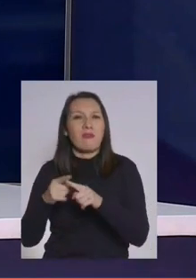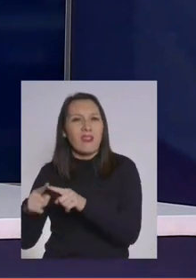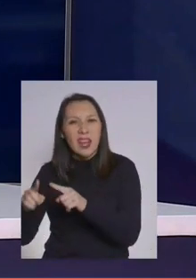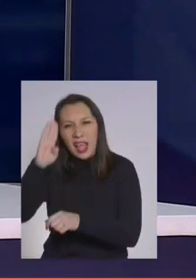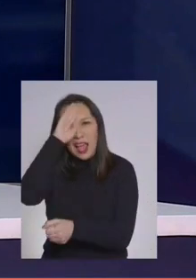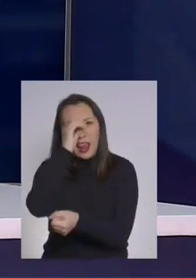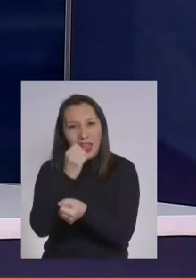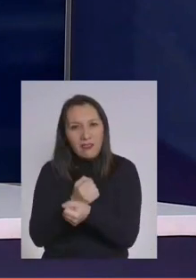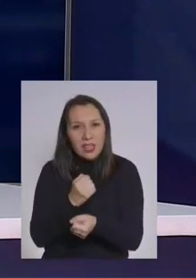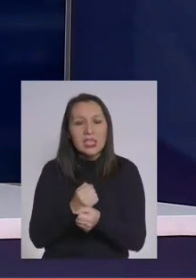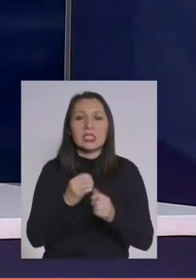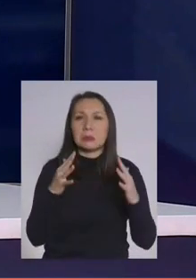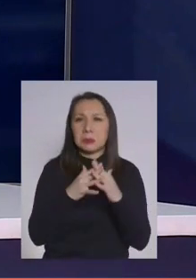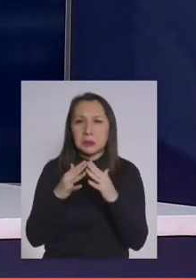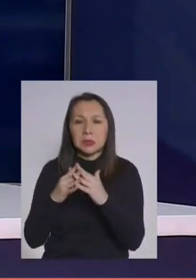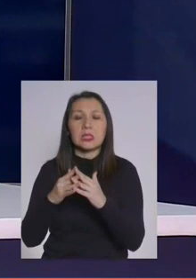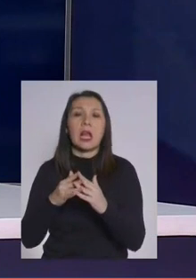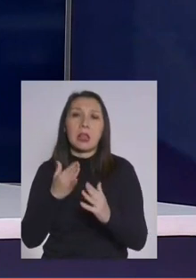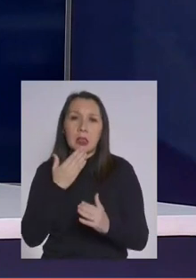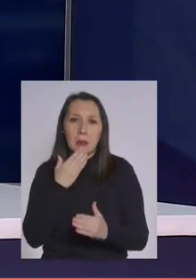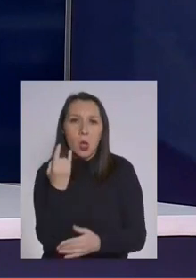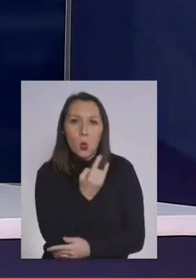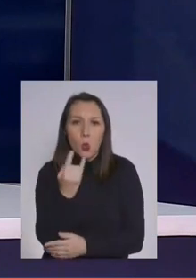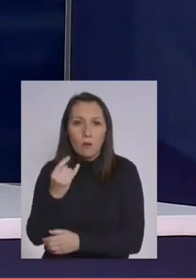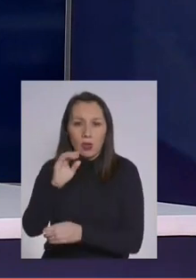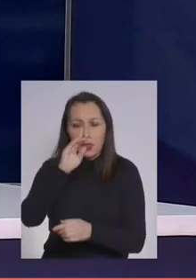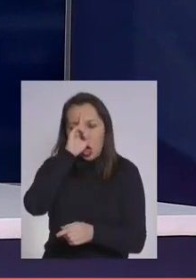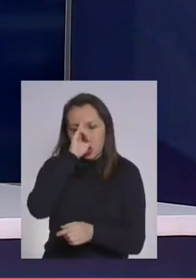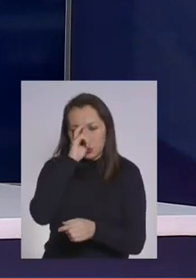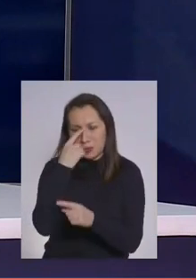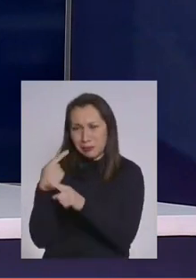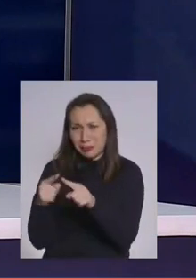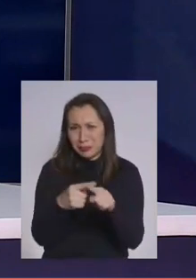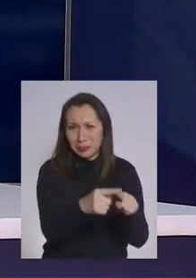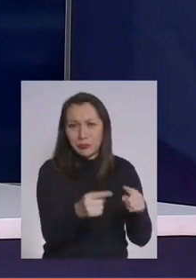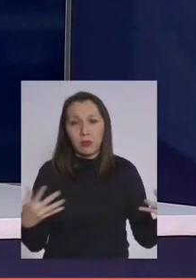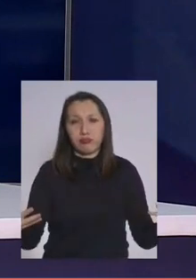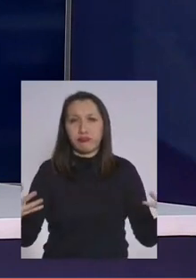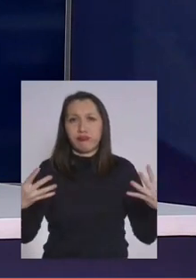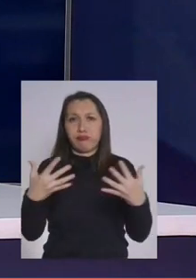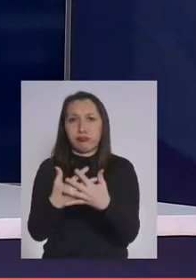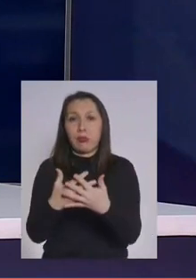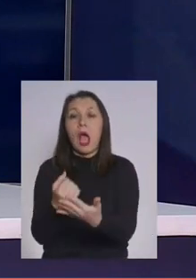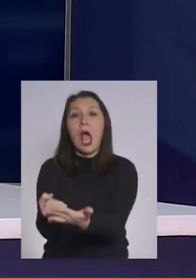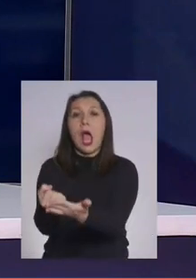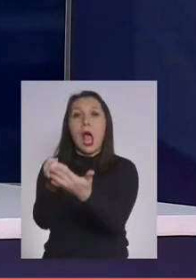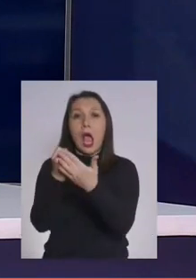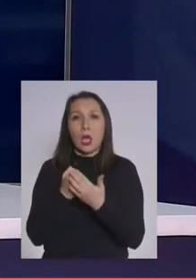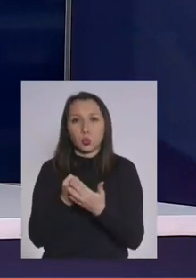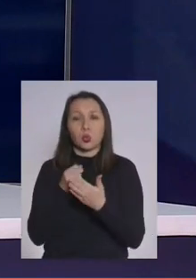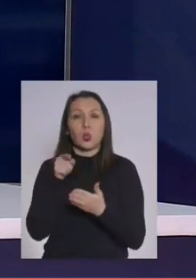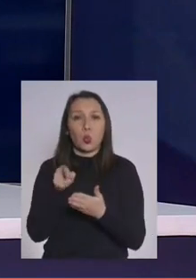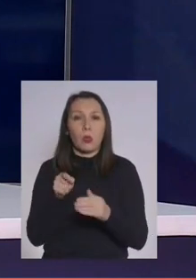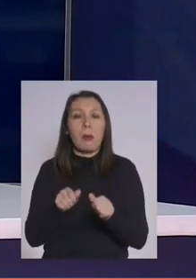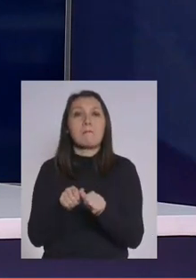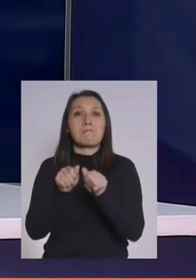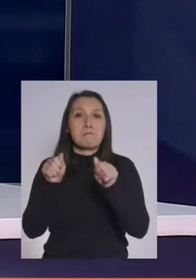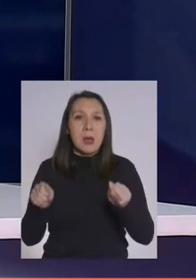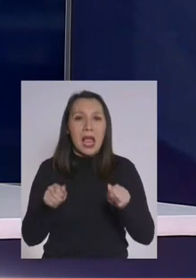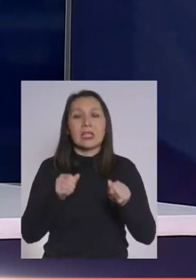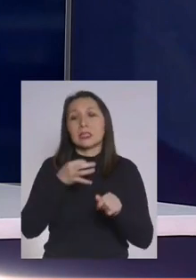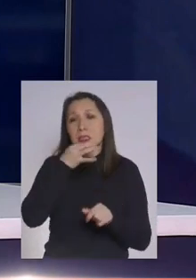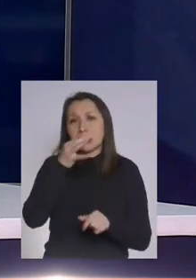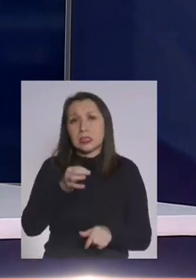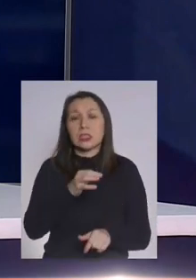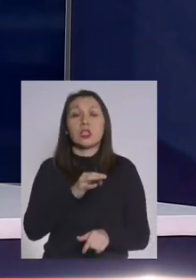los hospitales universitarios obviamente toda esta red integrada ayudó muchísimo este aumento que mencionó